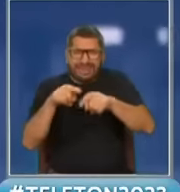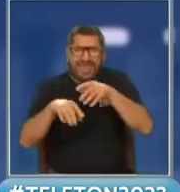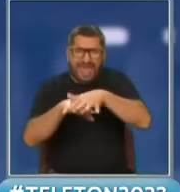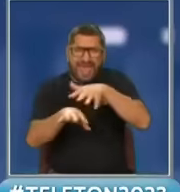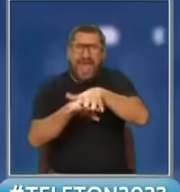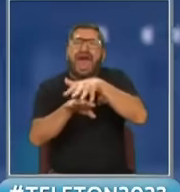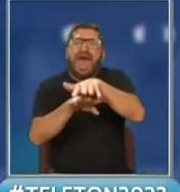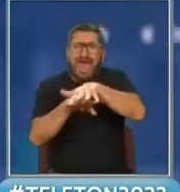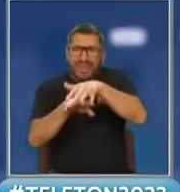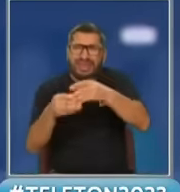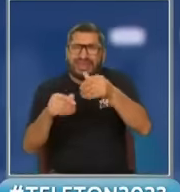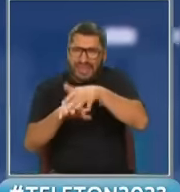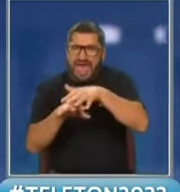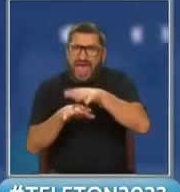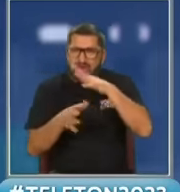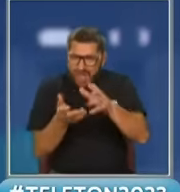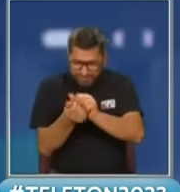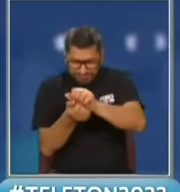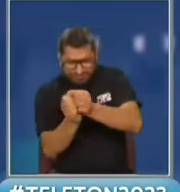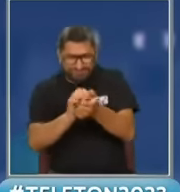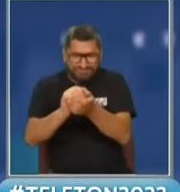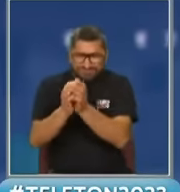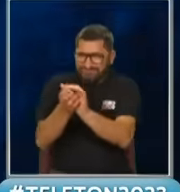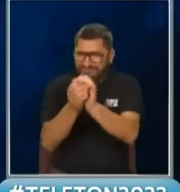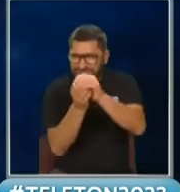Exactamente. Y si éramos más pobres,